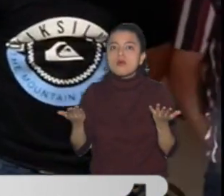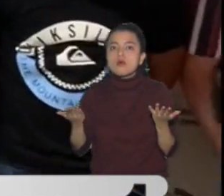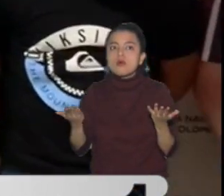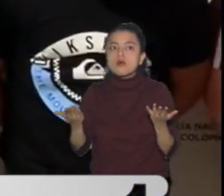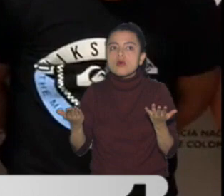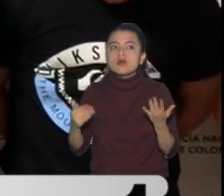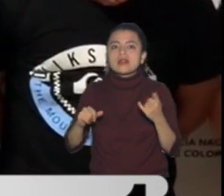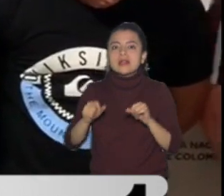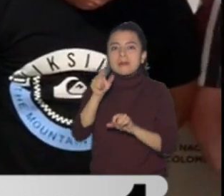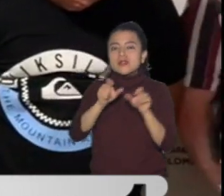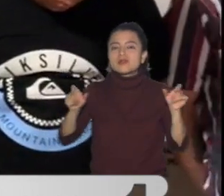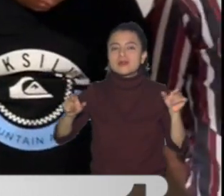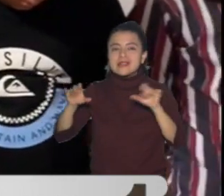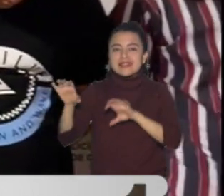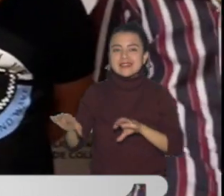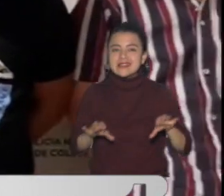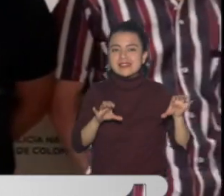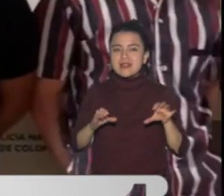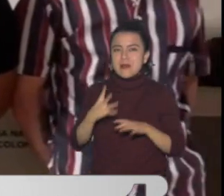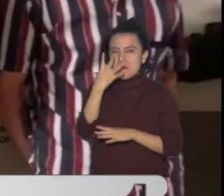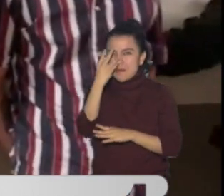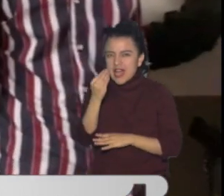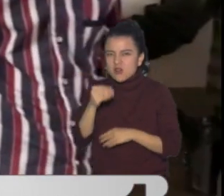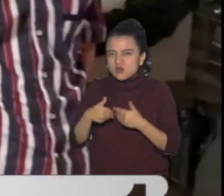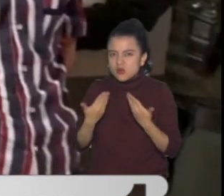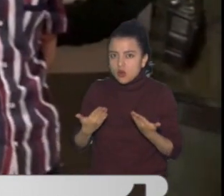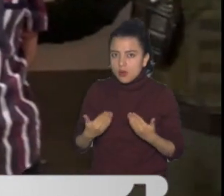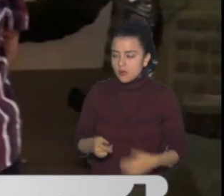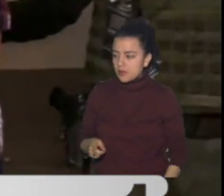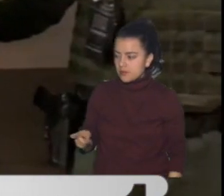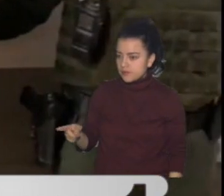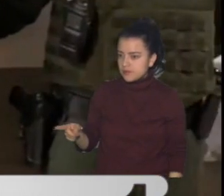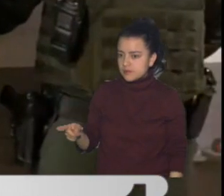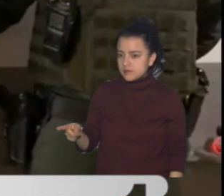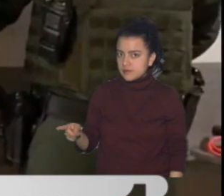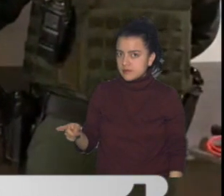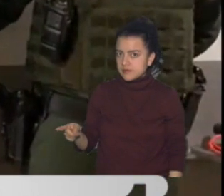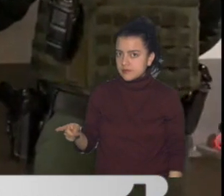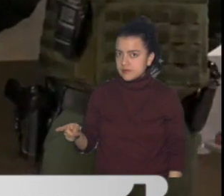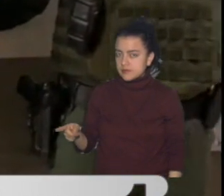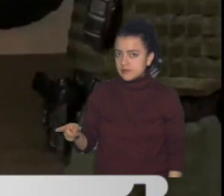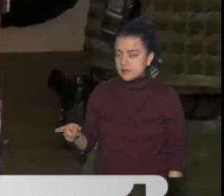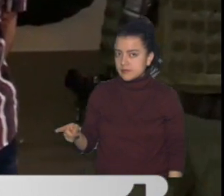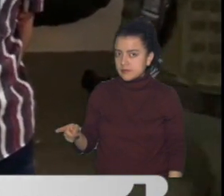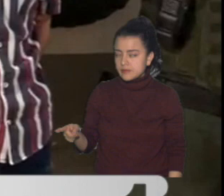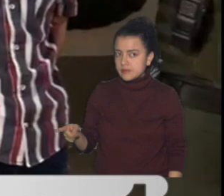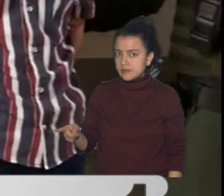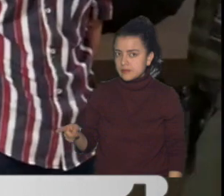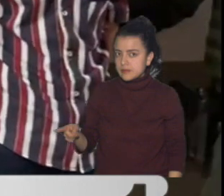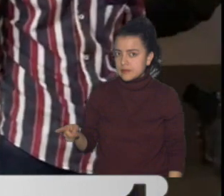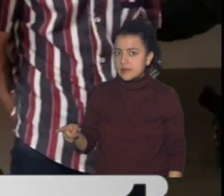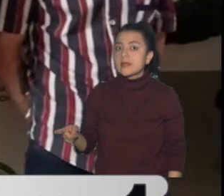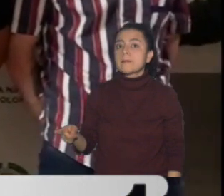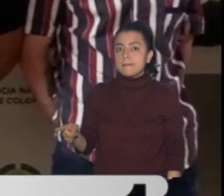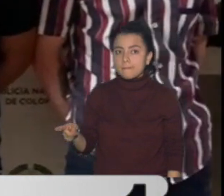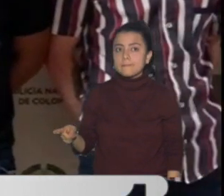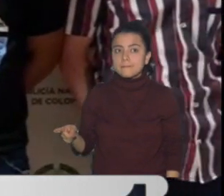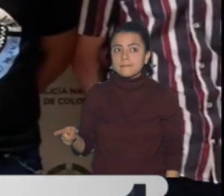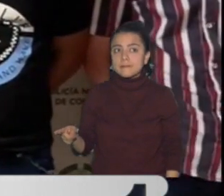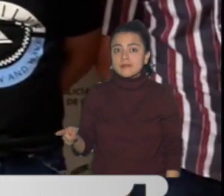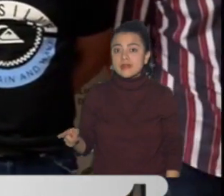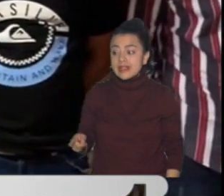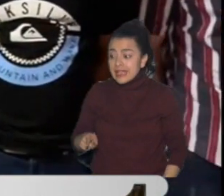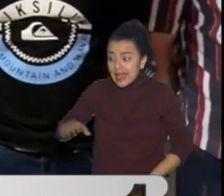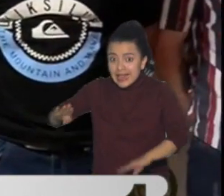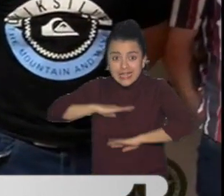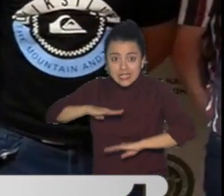por los 4 delincuentes. Luego, la persona víctima de este atraco logró dar aviso a las autoridades de